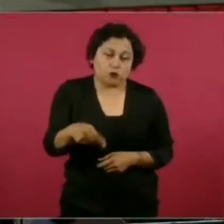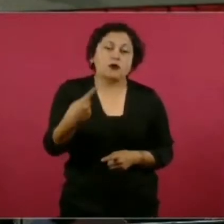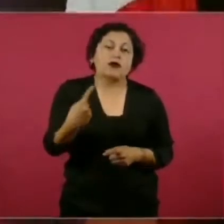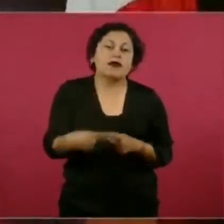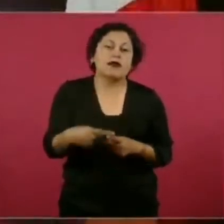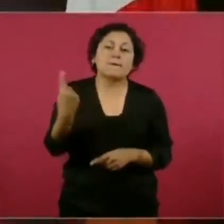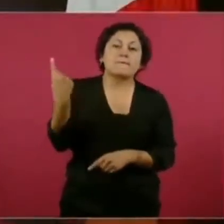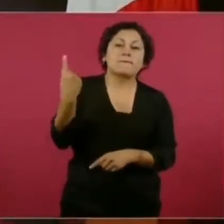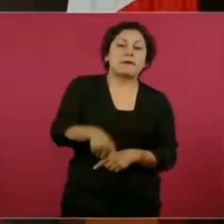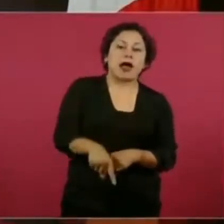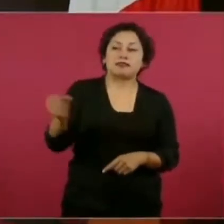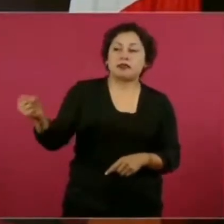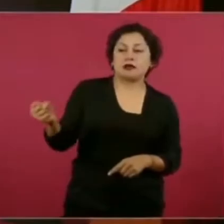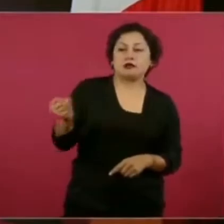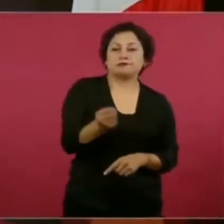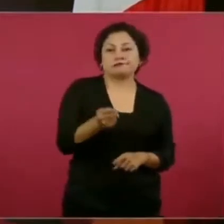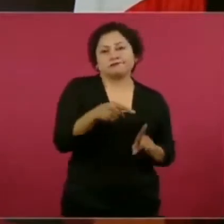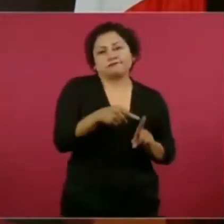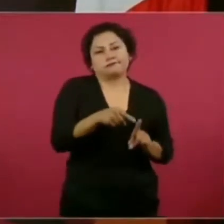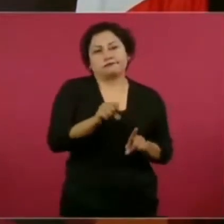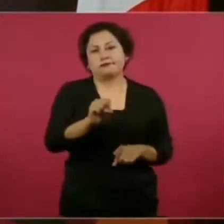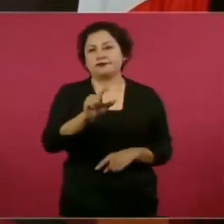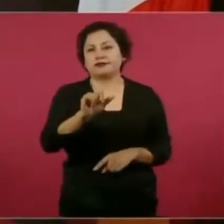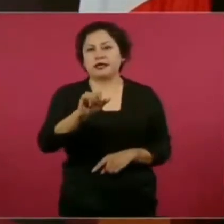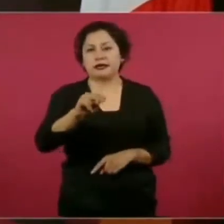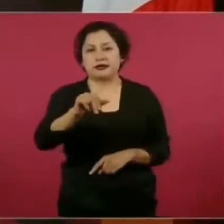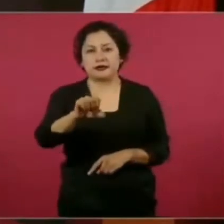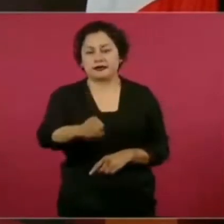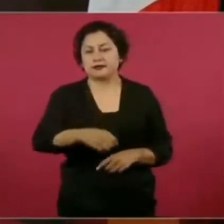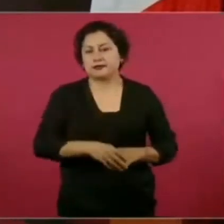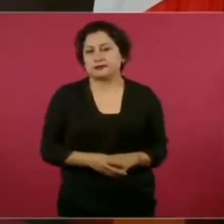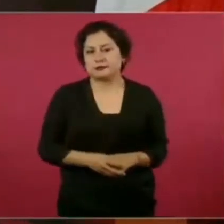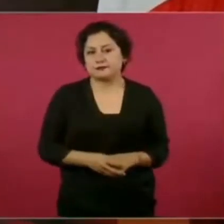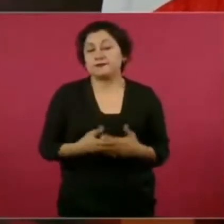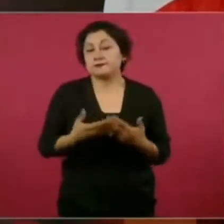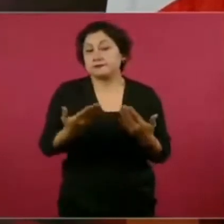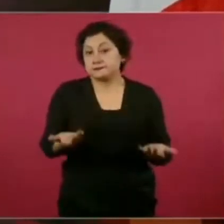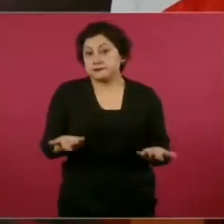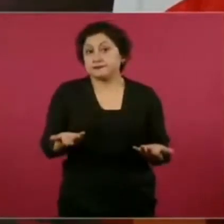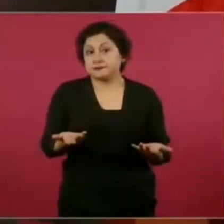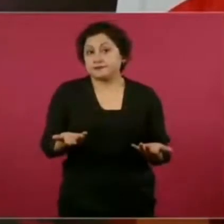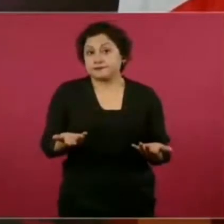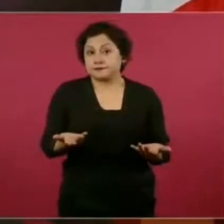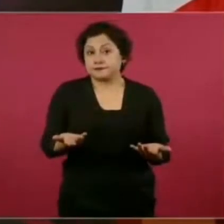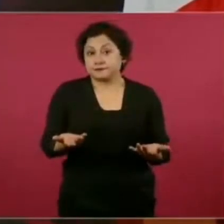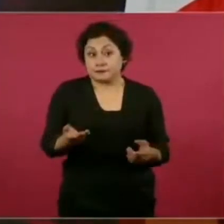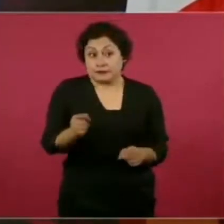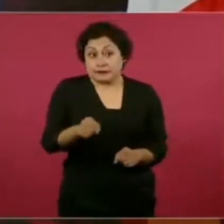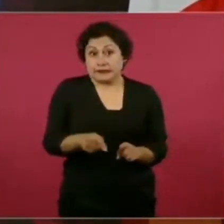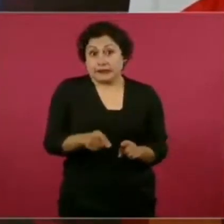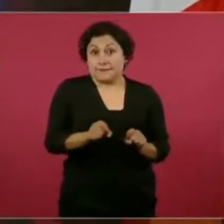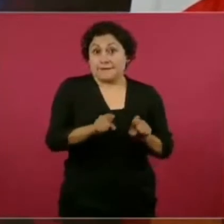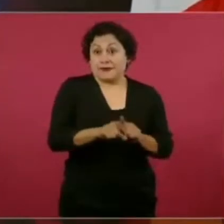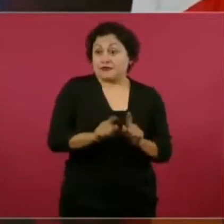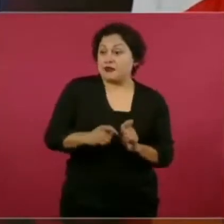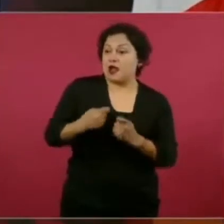¿Y por qué tienen ese éxito? Porque hacen una elección de Estado,